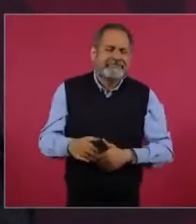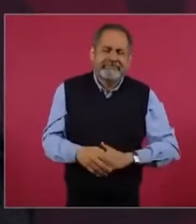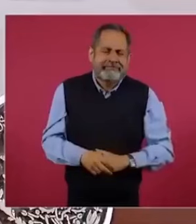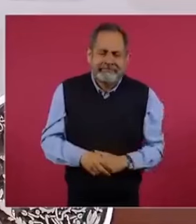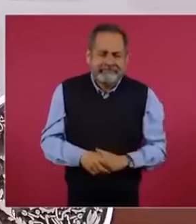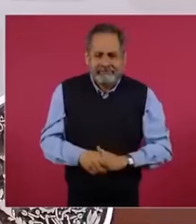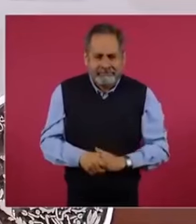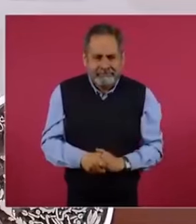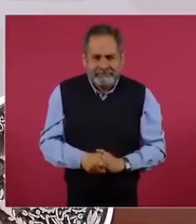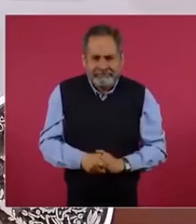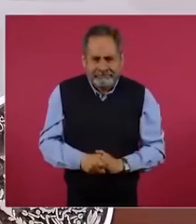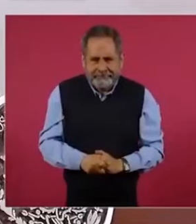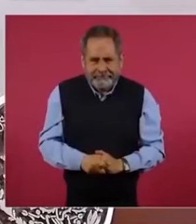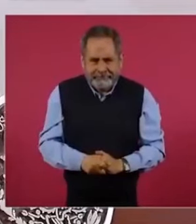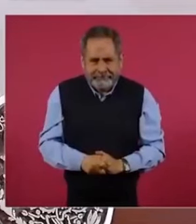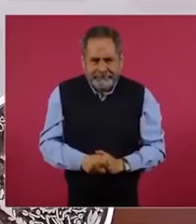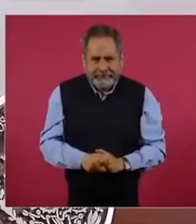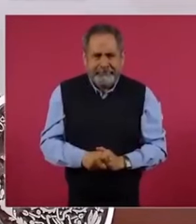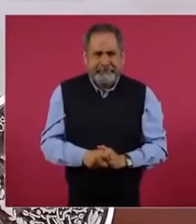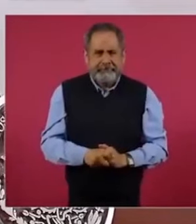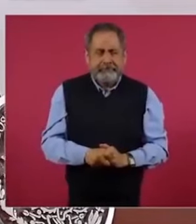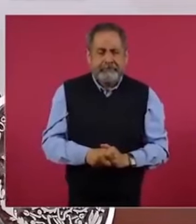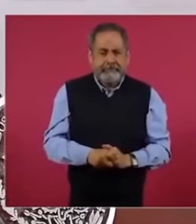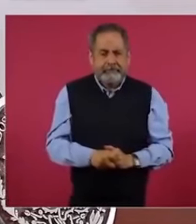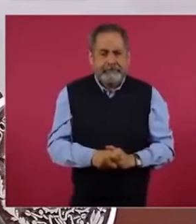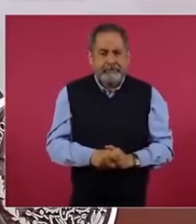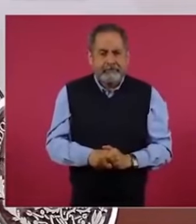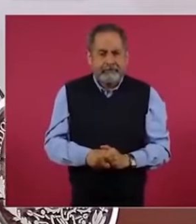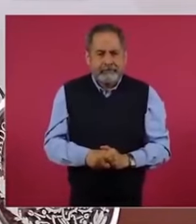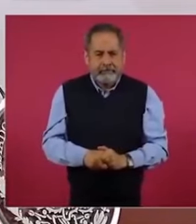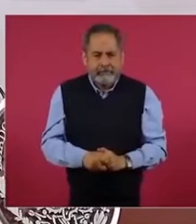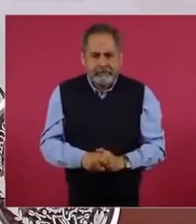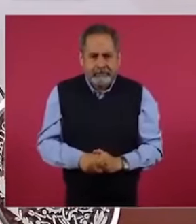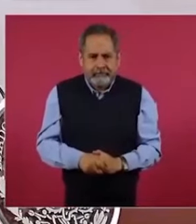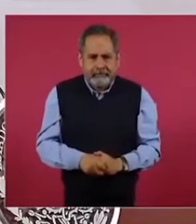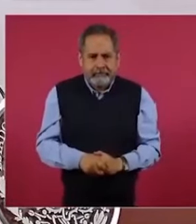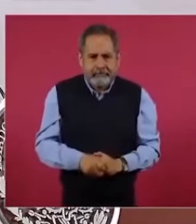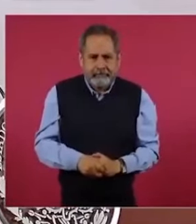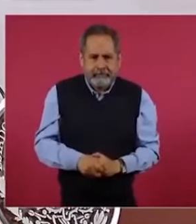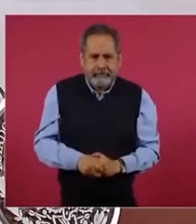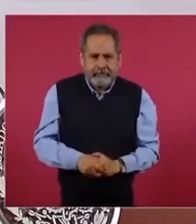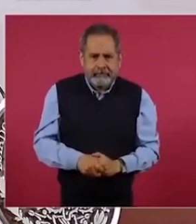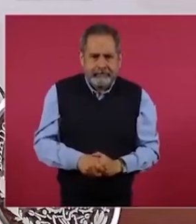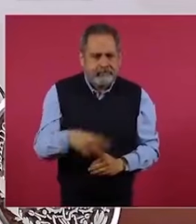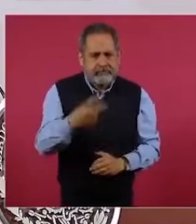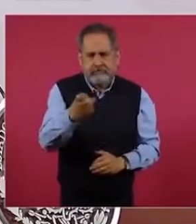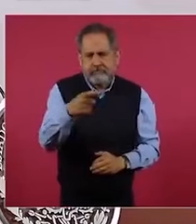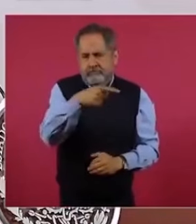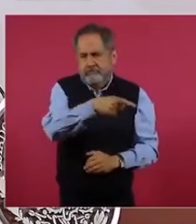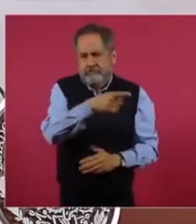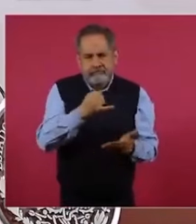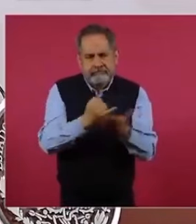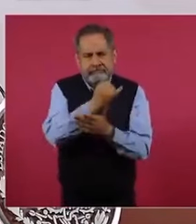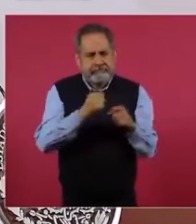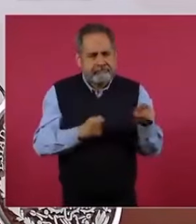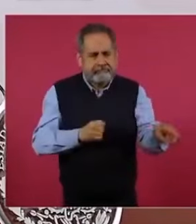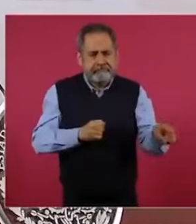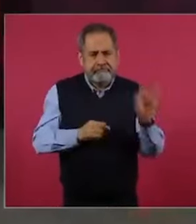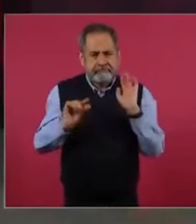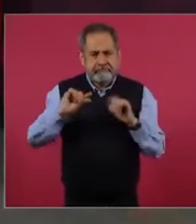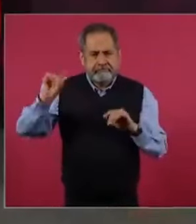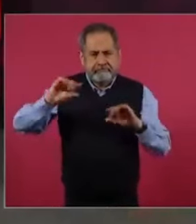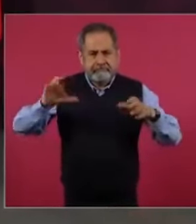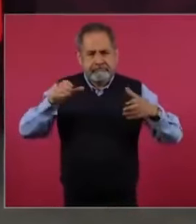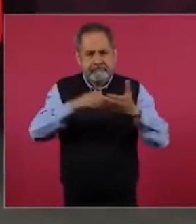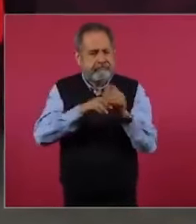justicia su gobierno trabaja en la lucha contra la corrupción y la impunidad y no se tolerarán actos de corrupción ni negociaciones ilegales